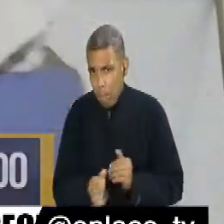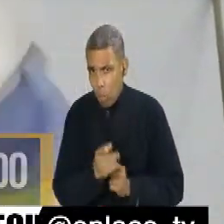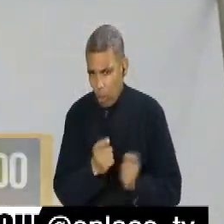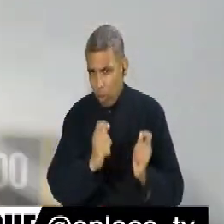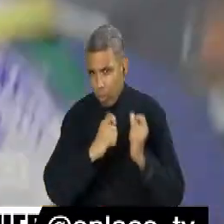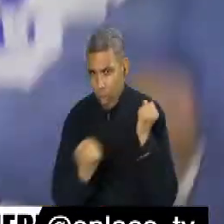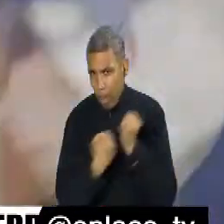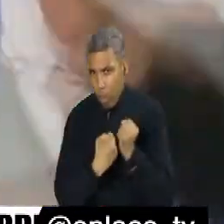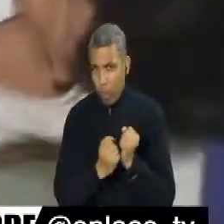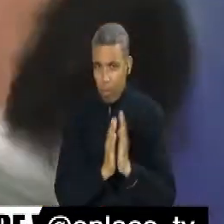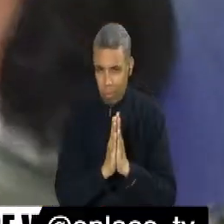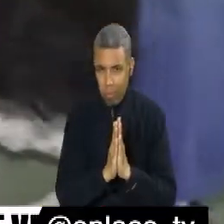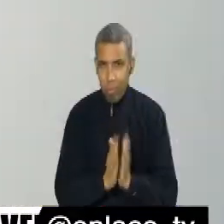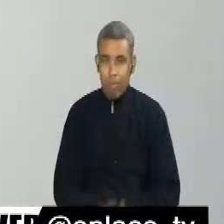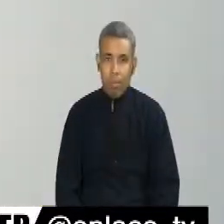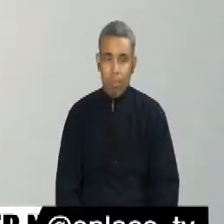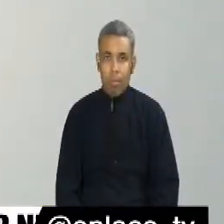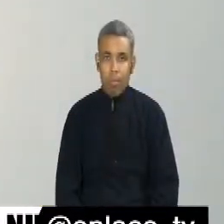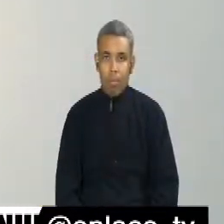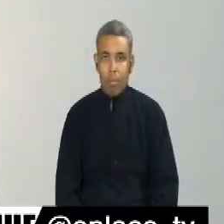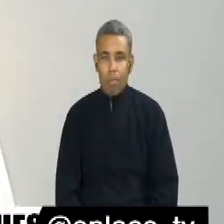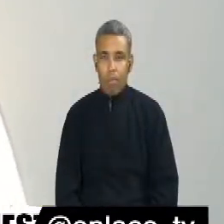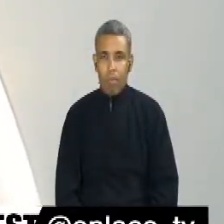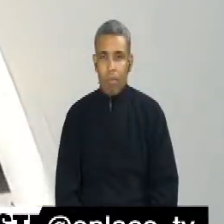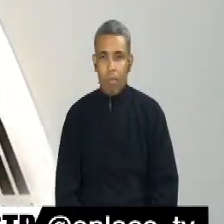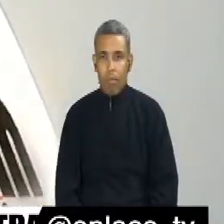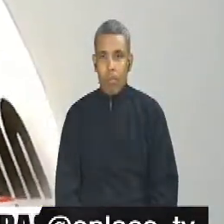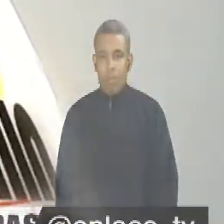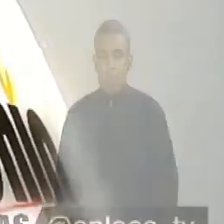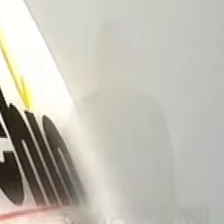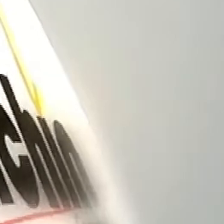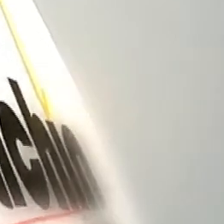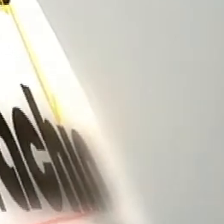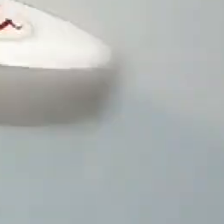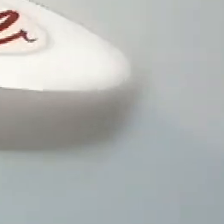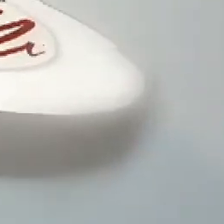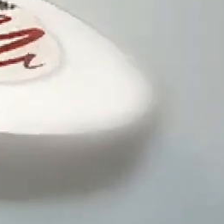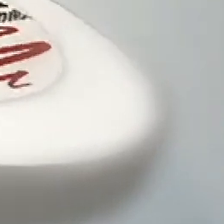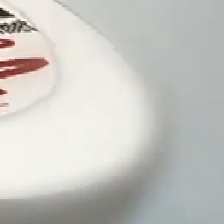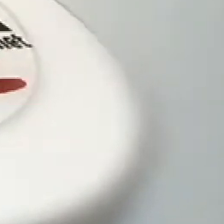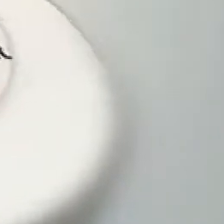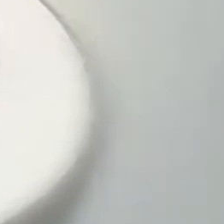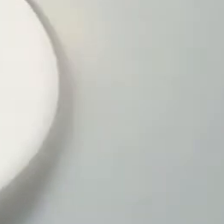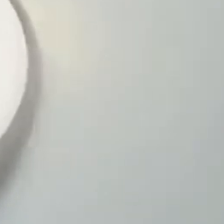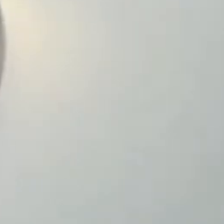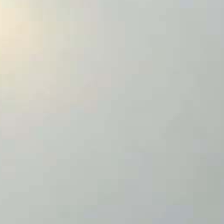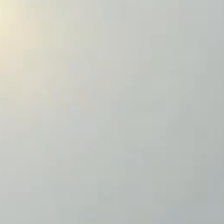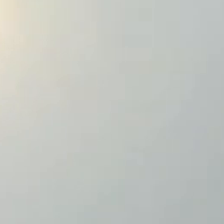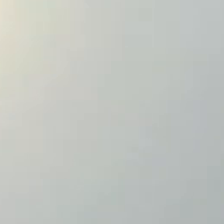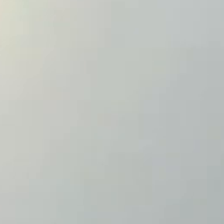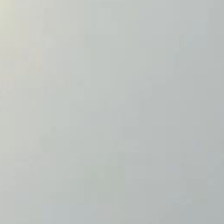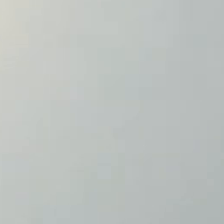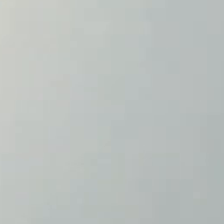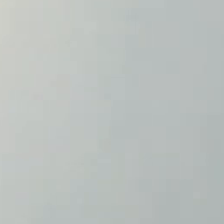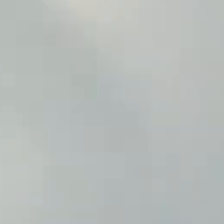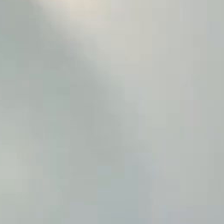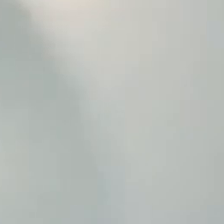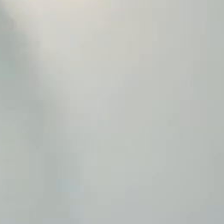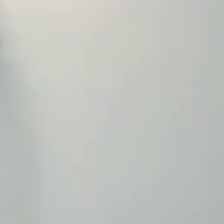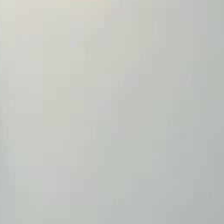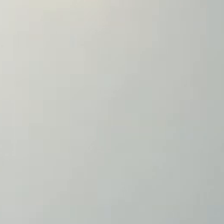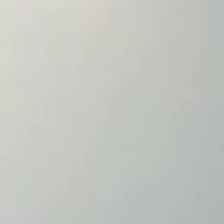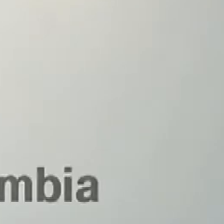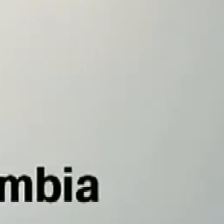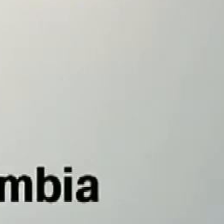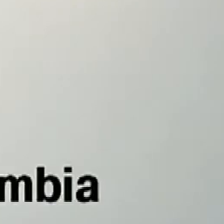participación en estas competencias. Hasta aquí los deportes, con el patrocinio de Restaurante El Machín Gourmet, ahora en su nueva